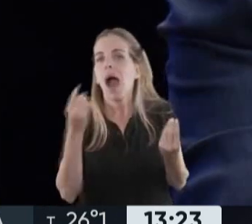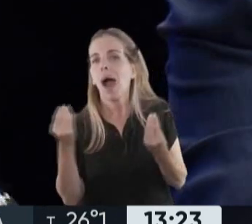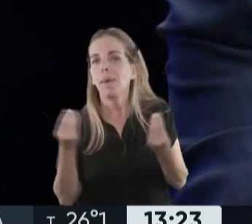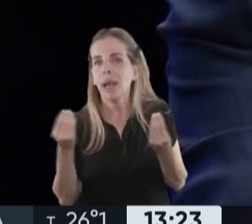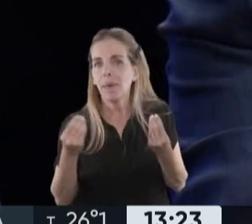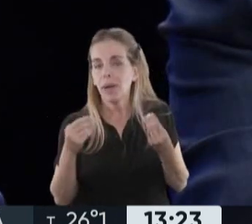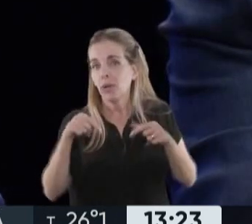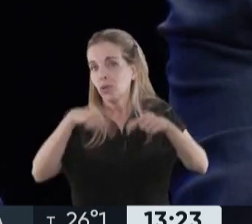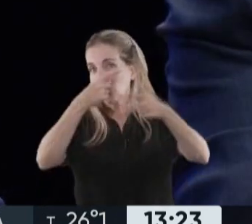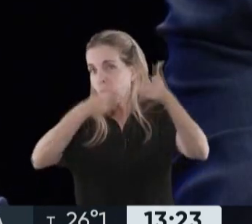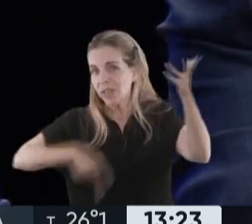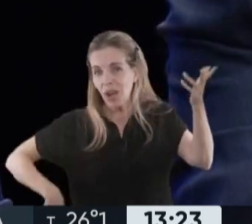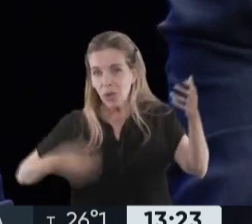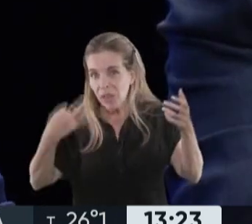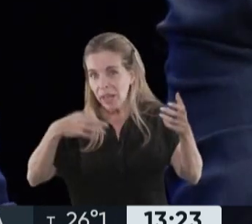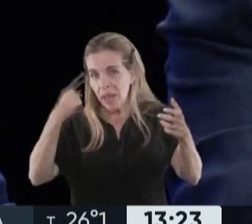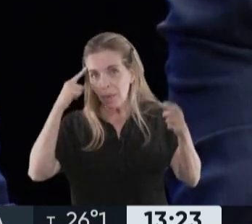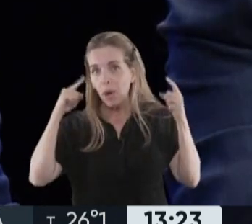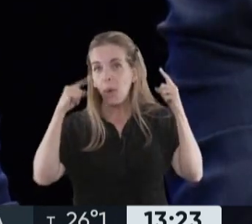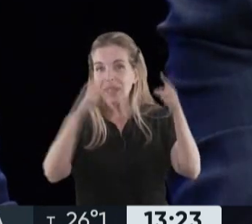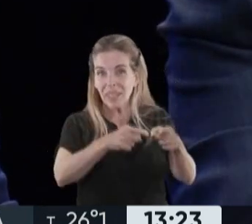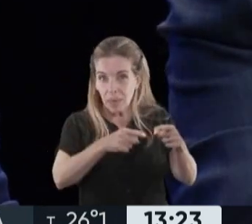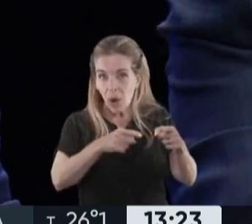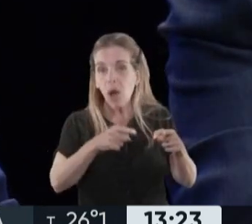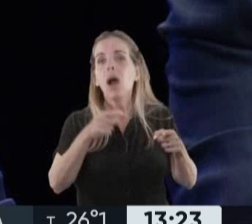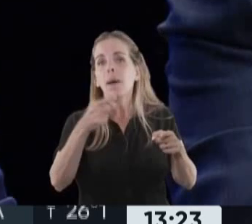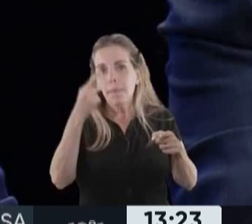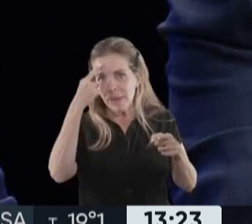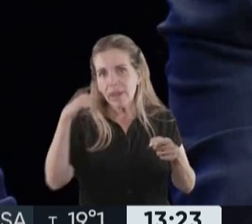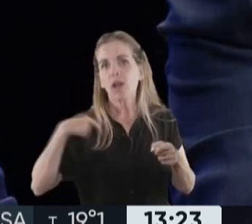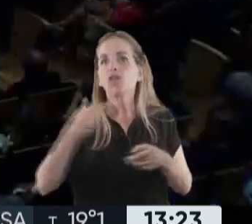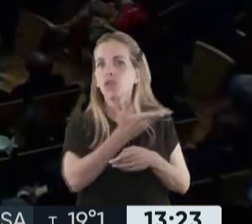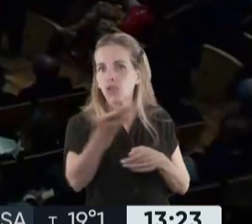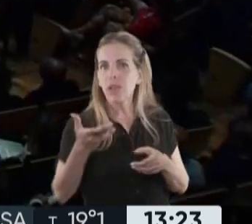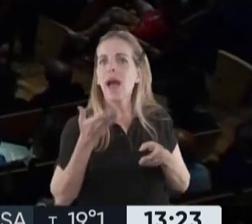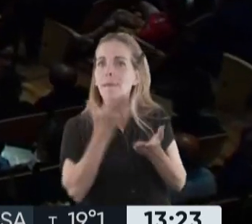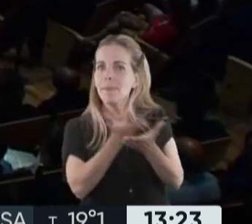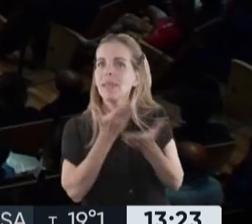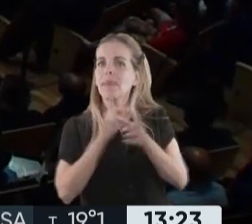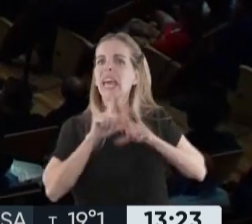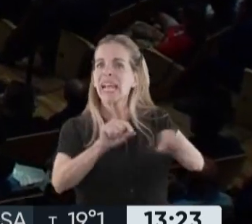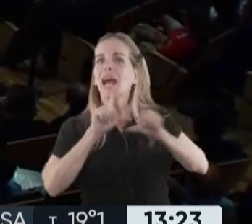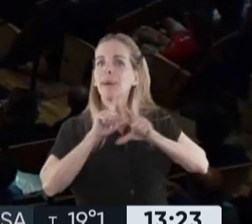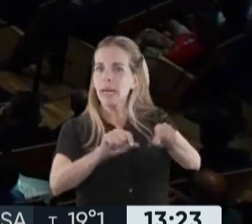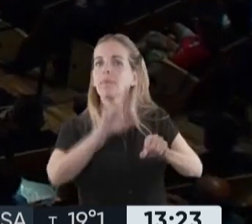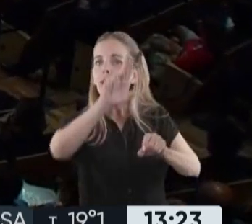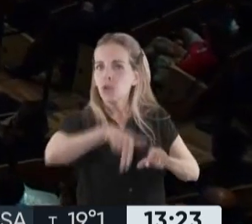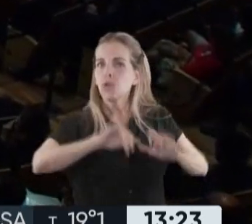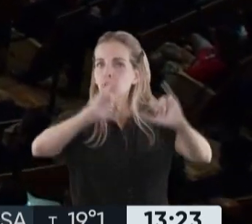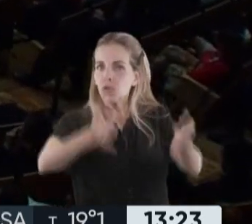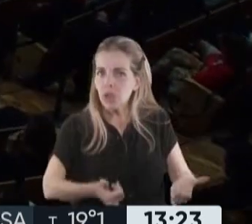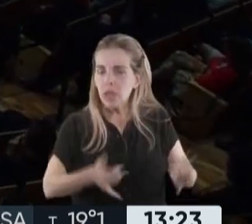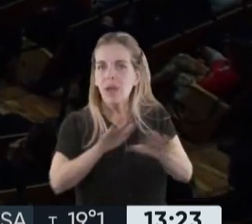todo esto que debemos hacer, lo tenemos que hacer en una sociedad que reclama, con razón, con motivo, el fin de